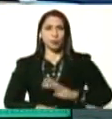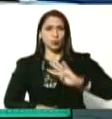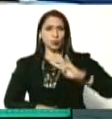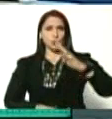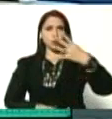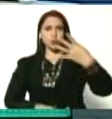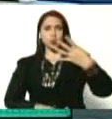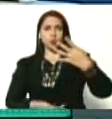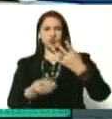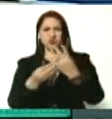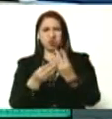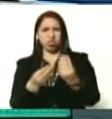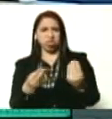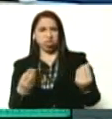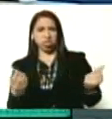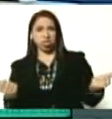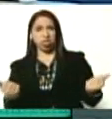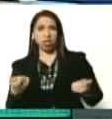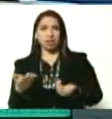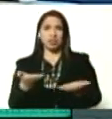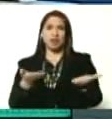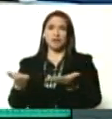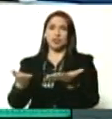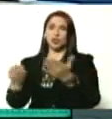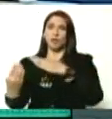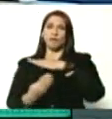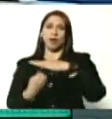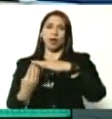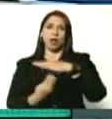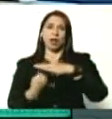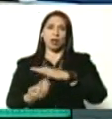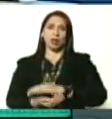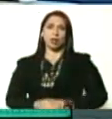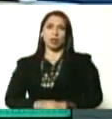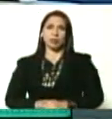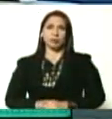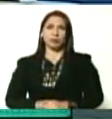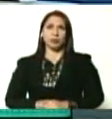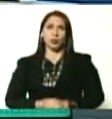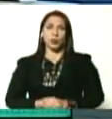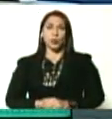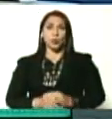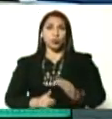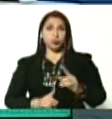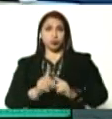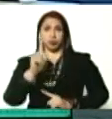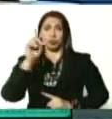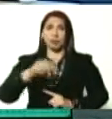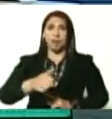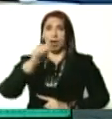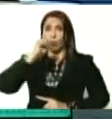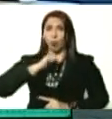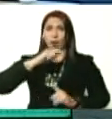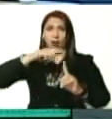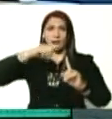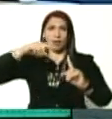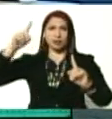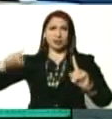Cuatro, deterioro de servicios básicos. Caleras, calderas, ascensores, agua, electricidad.